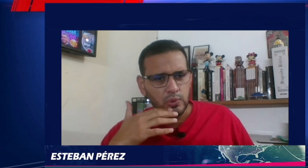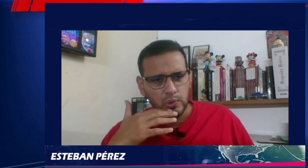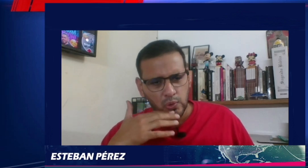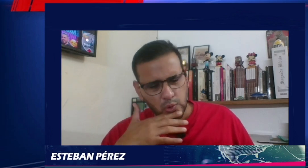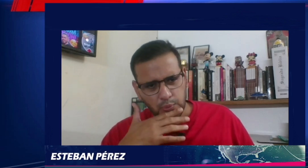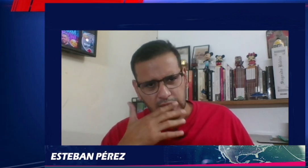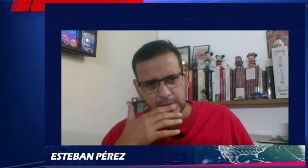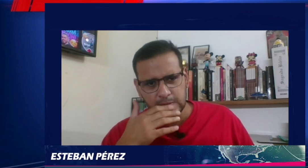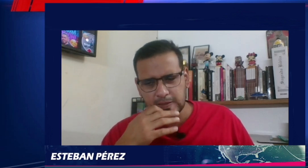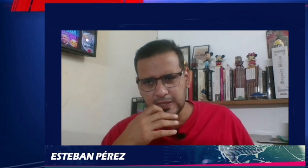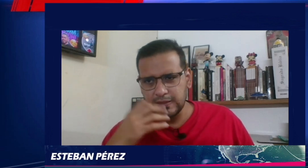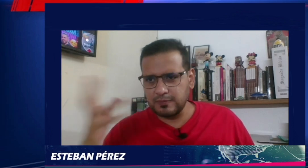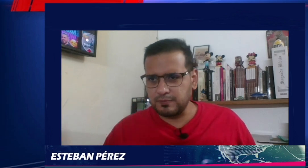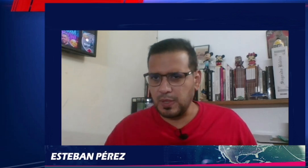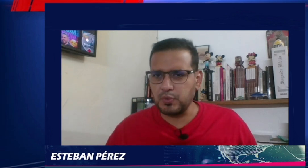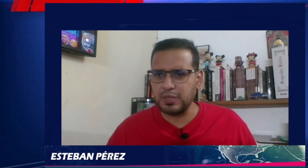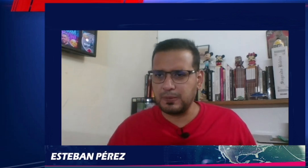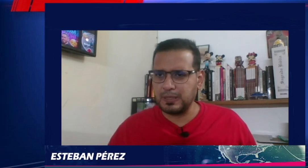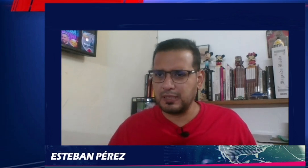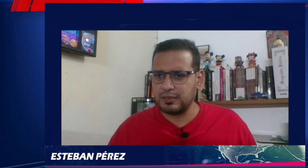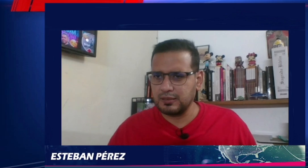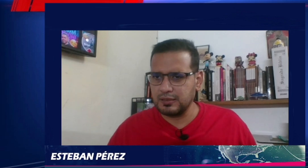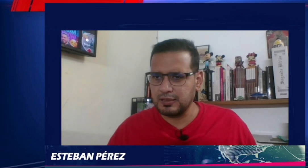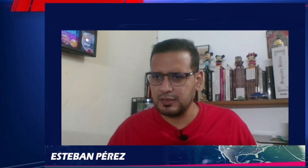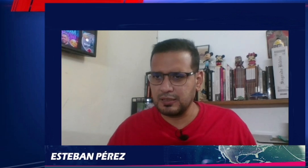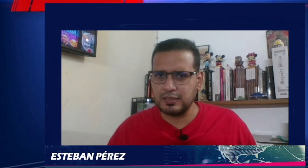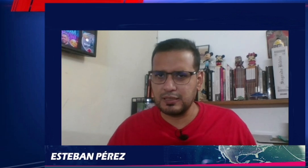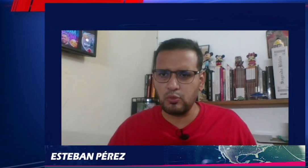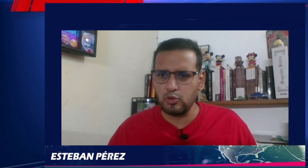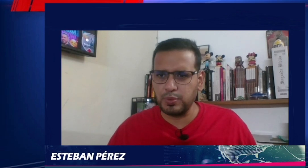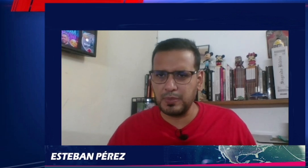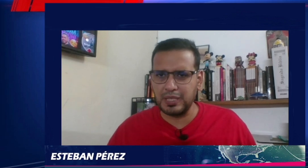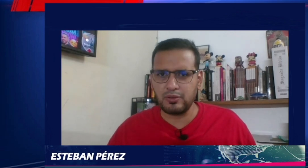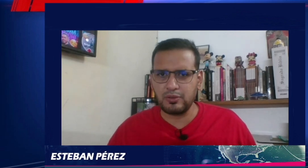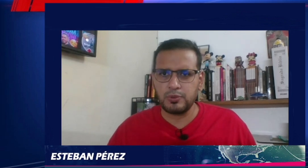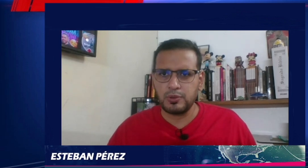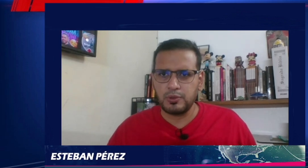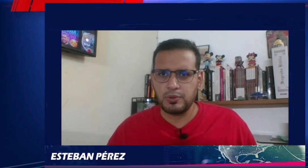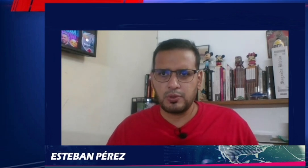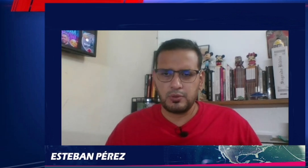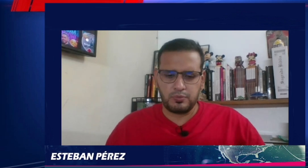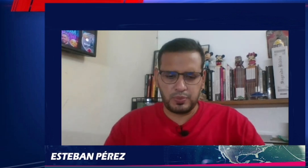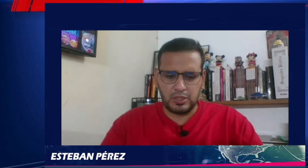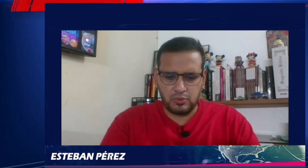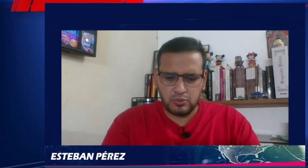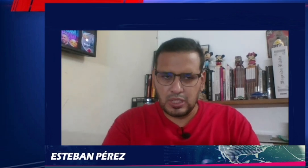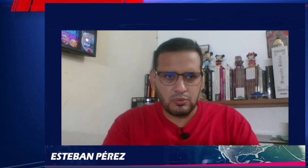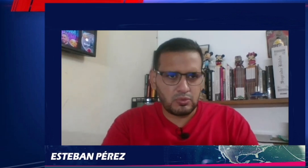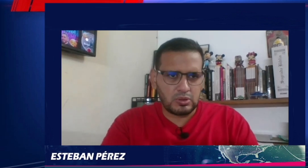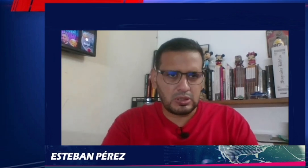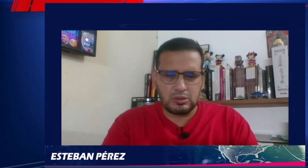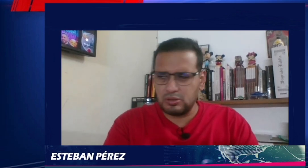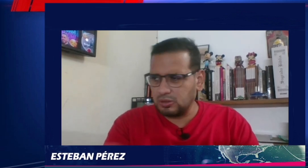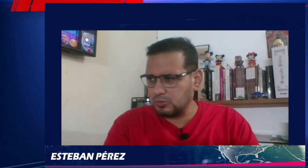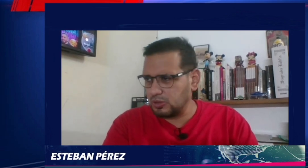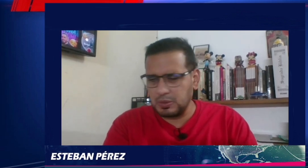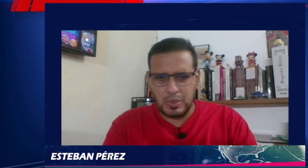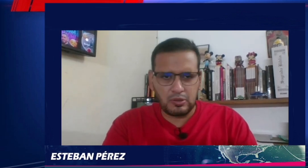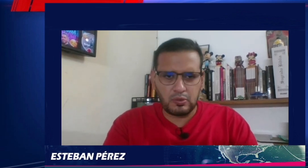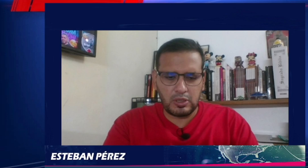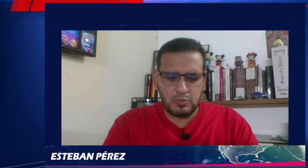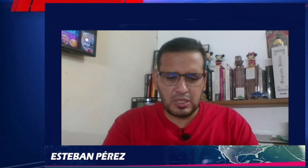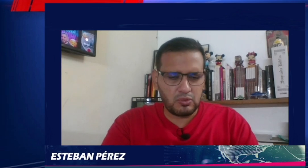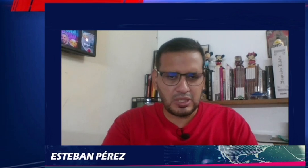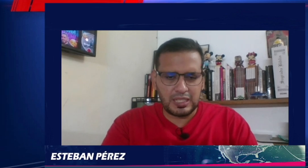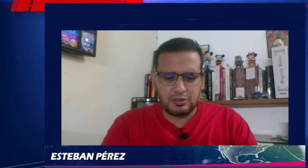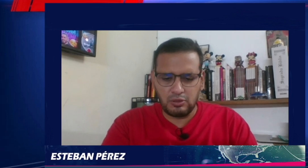México ocupa, vamos a ver qué lugar ocupa México, pero si mal